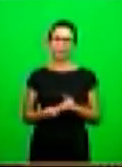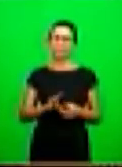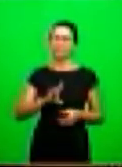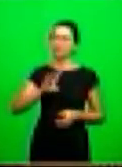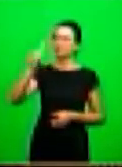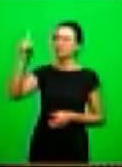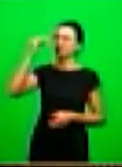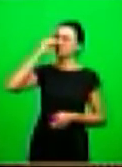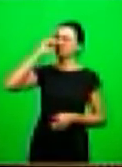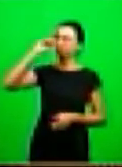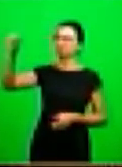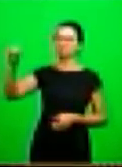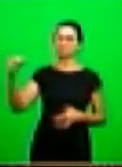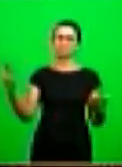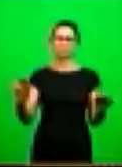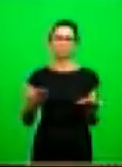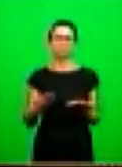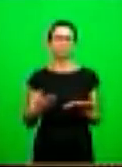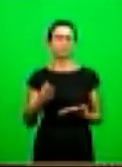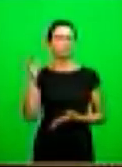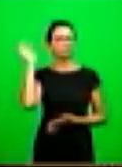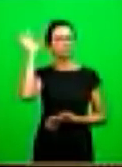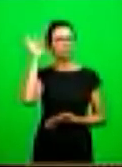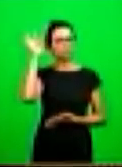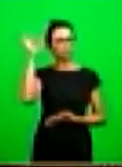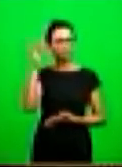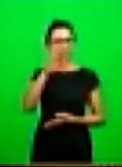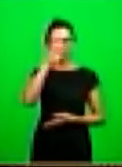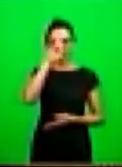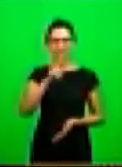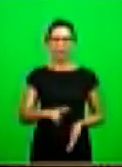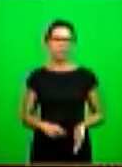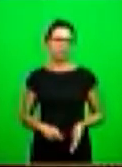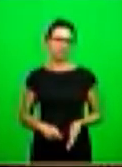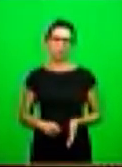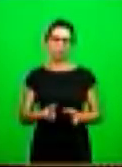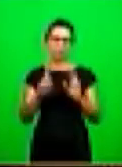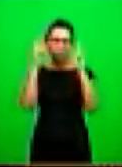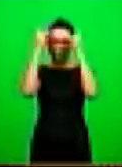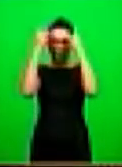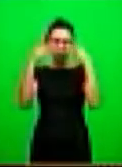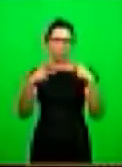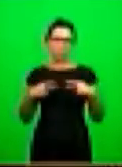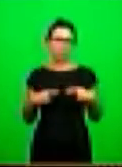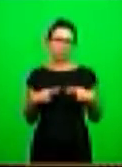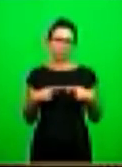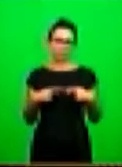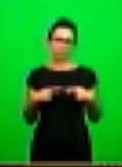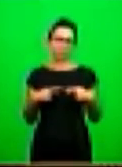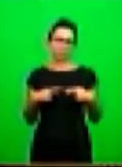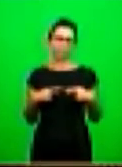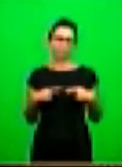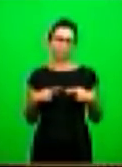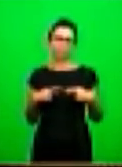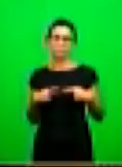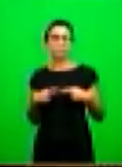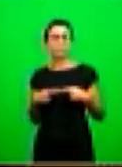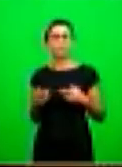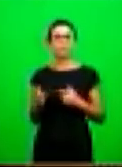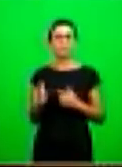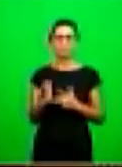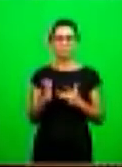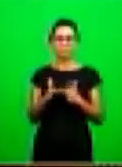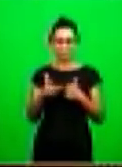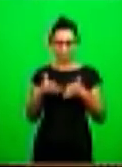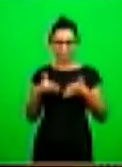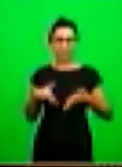Dios, empezó a oír la filosofía, la razón, las cosas que no procedían de la eternidad. El nacimiento